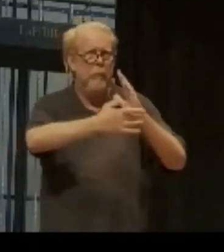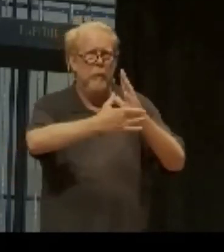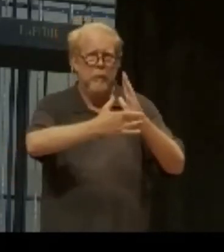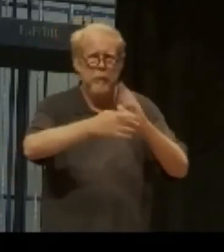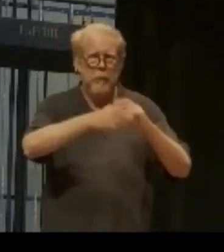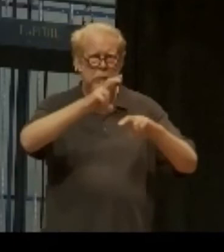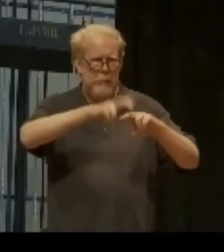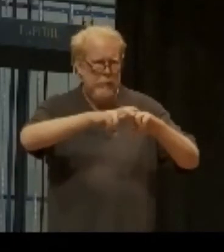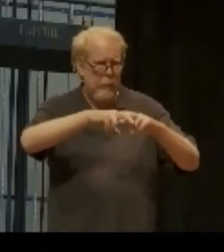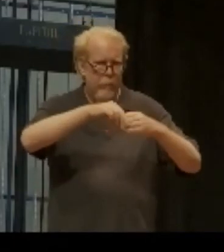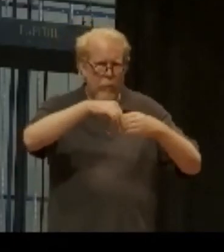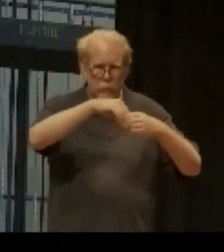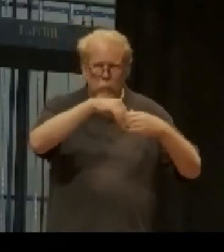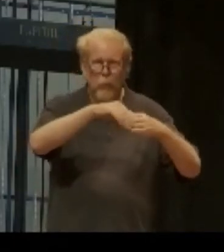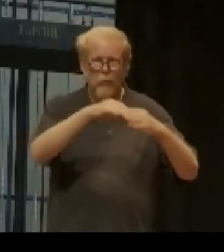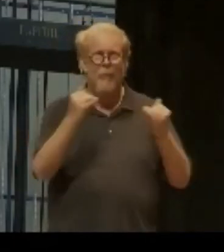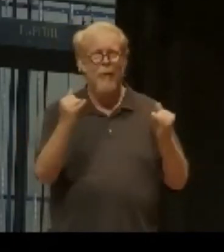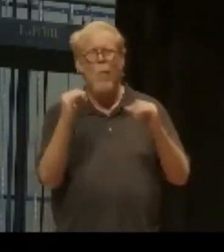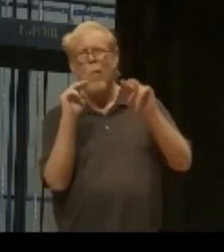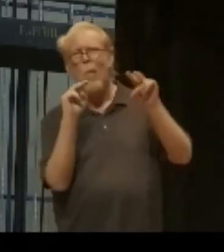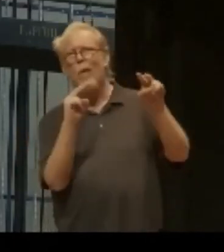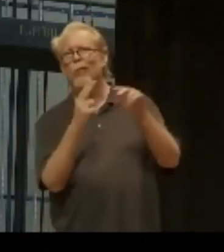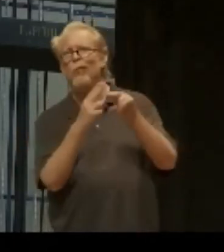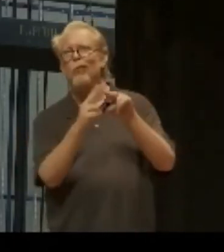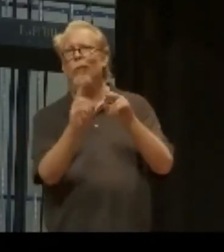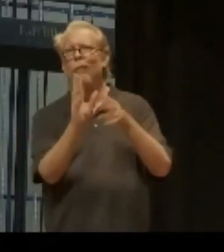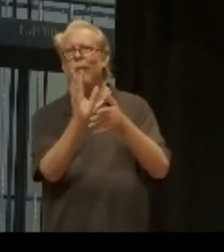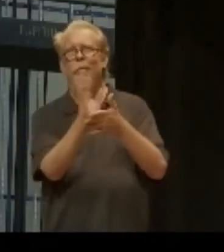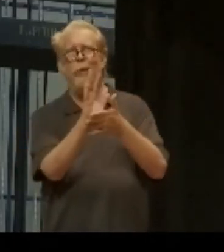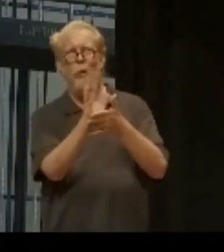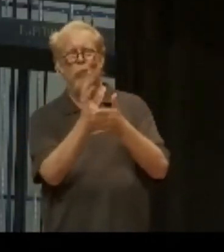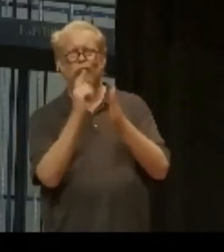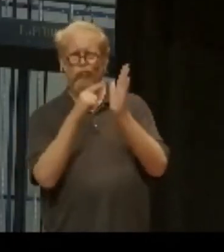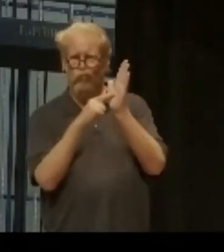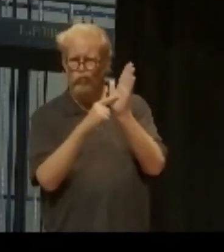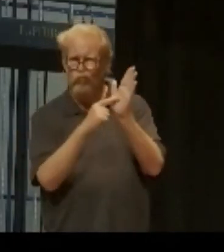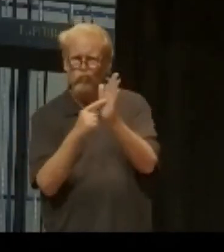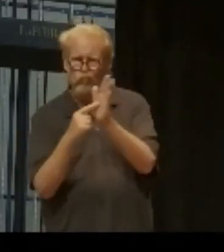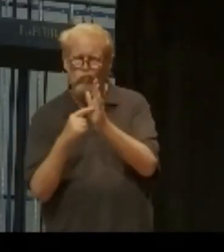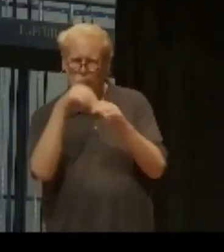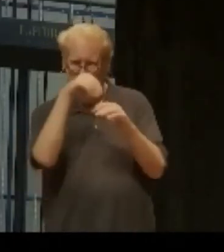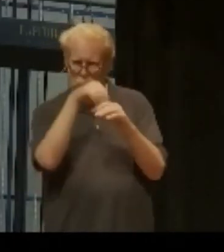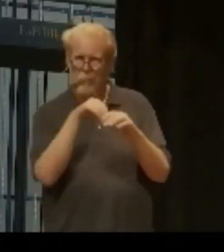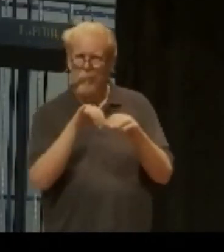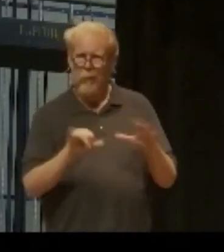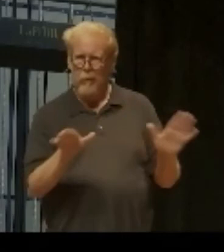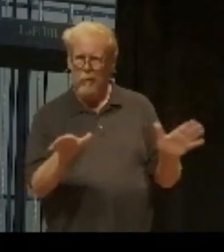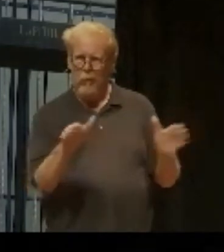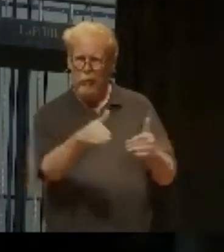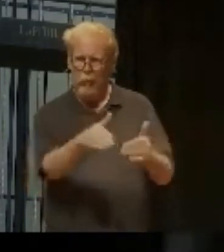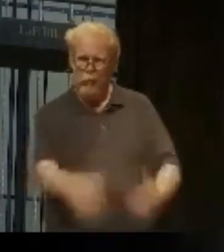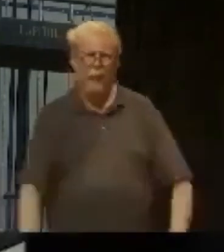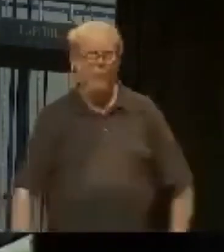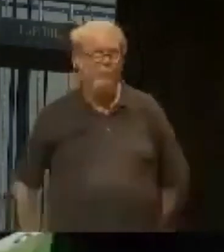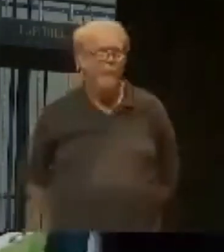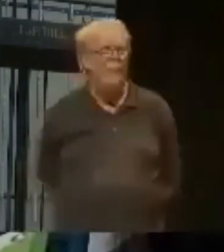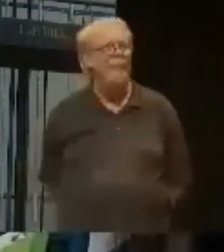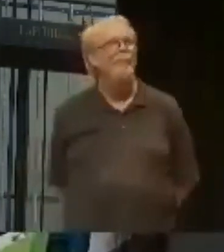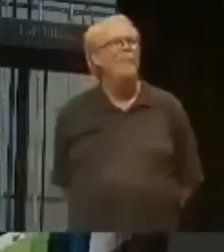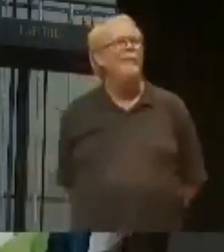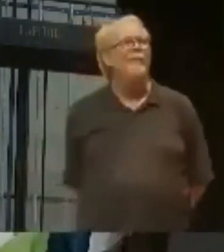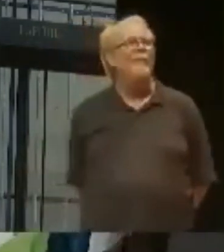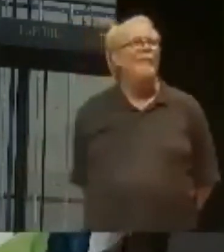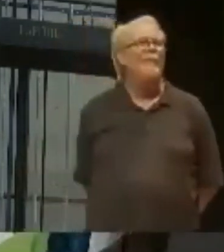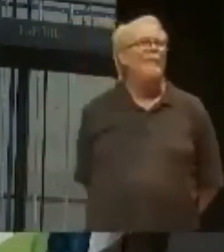tecnología, lugares para sentarse que son flexibles y demás. Van a ver un video donde se demuestran